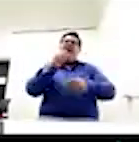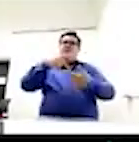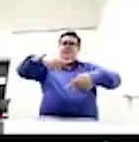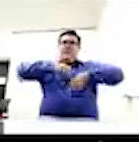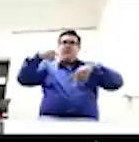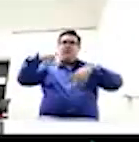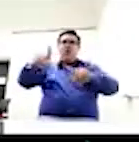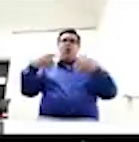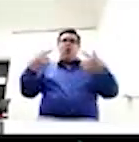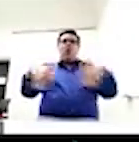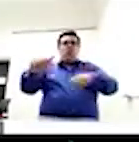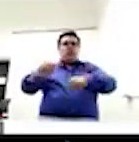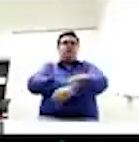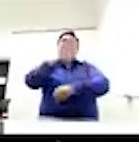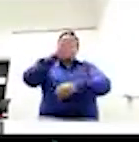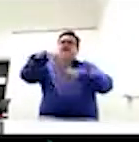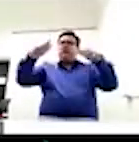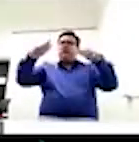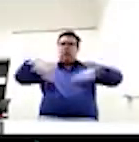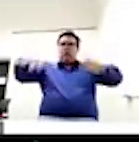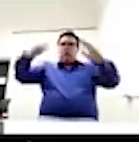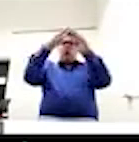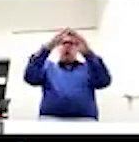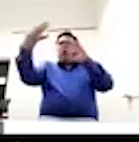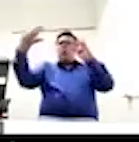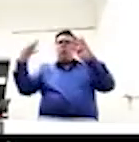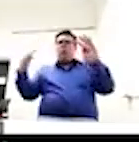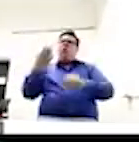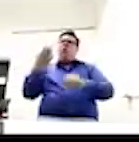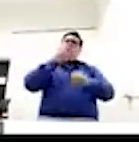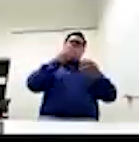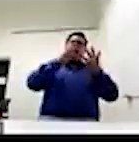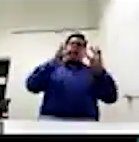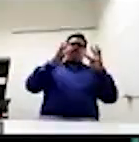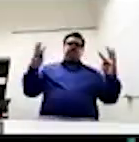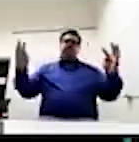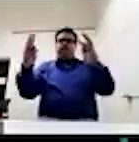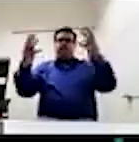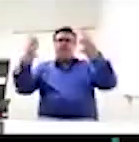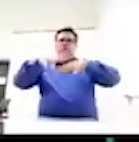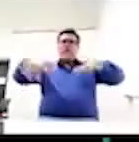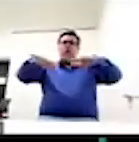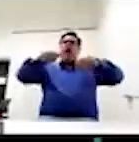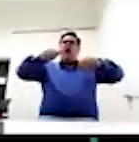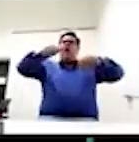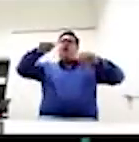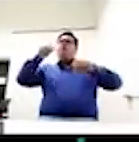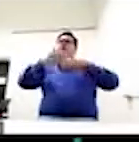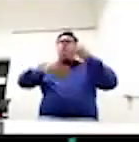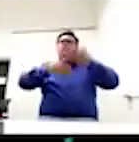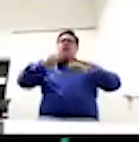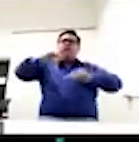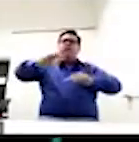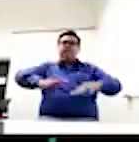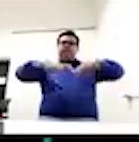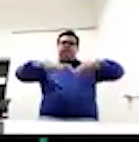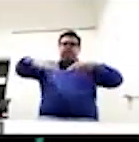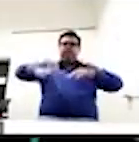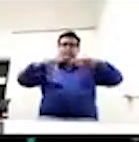de la maloca, lo va agrandando hasta convertirlo en una gran laguna. La más hermosa de las hijas de